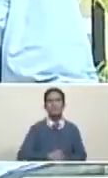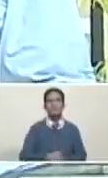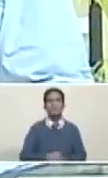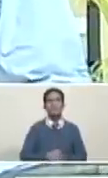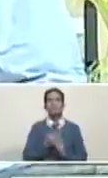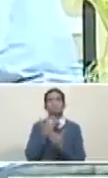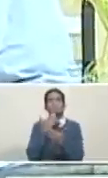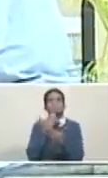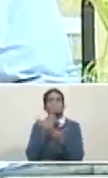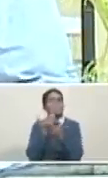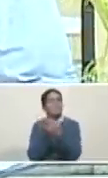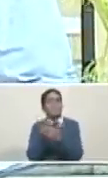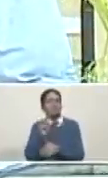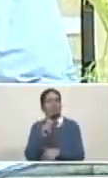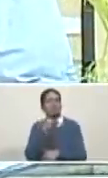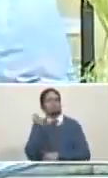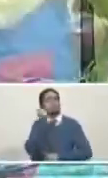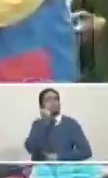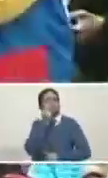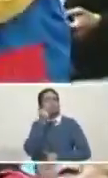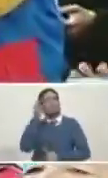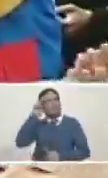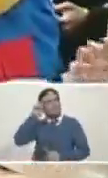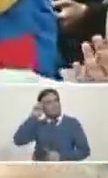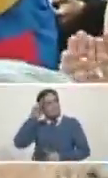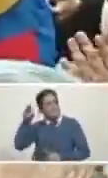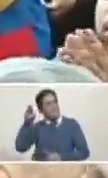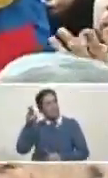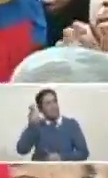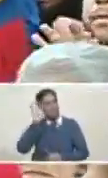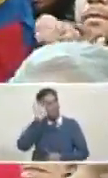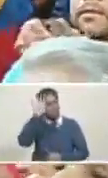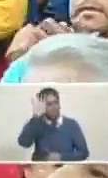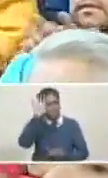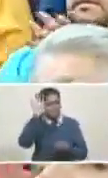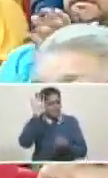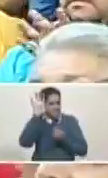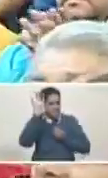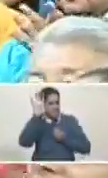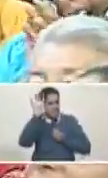pidiendo, exigiendo respeto a nuestra patria amada.